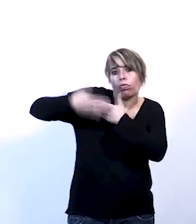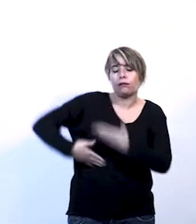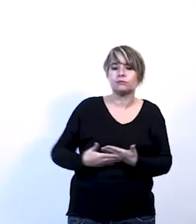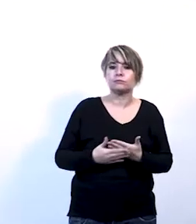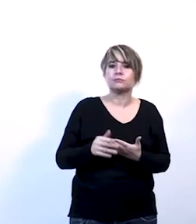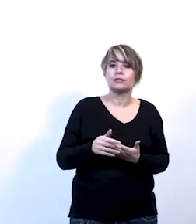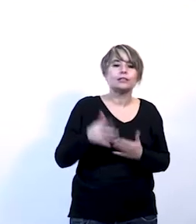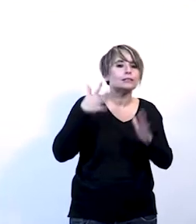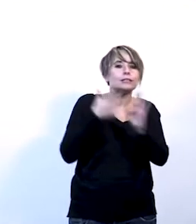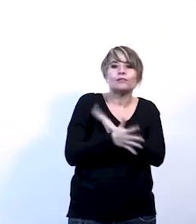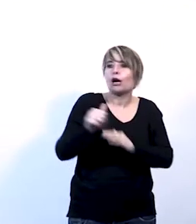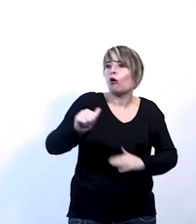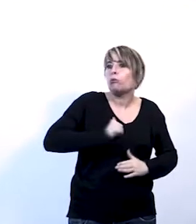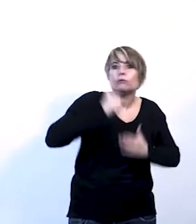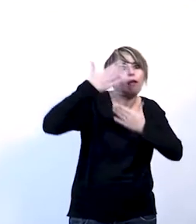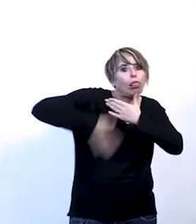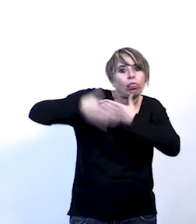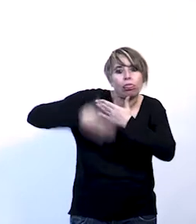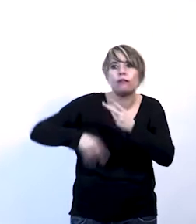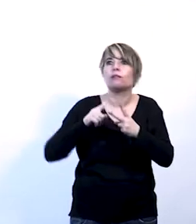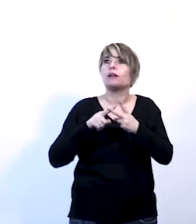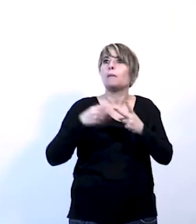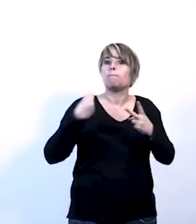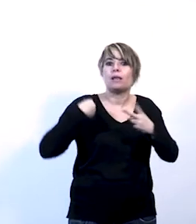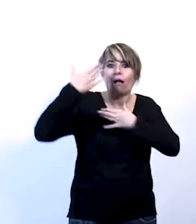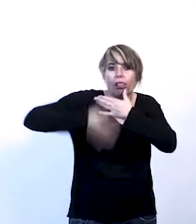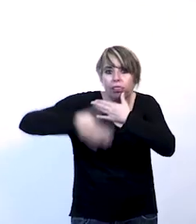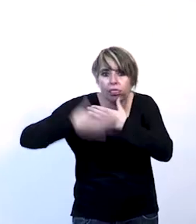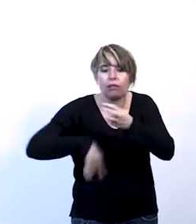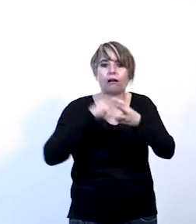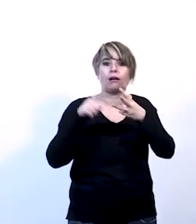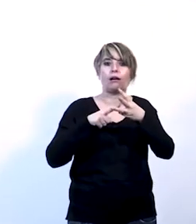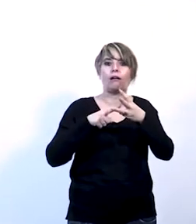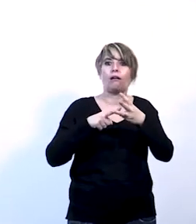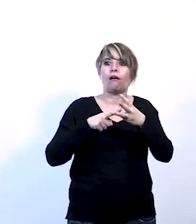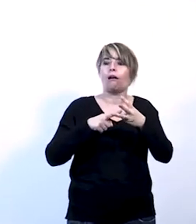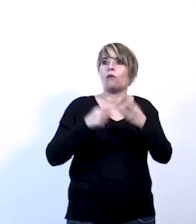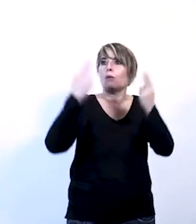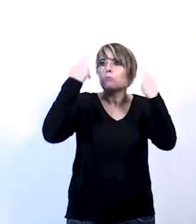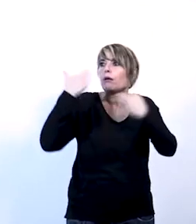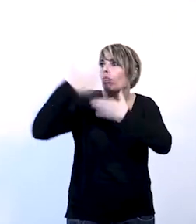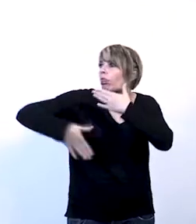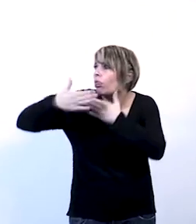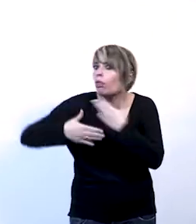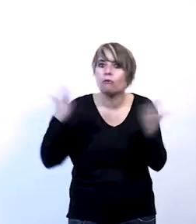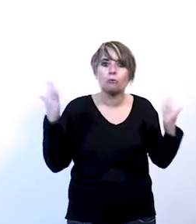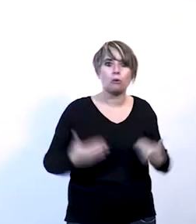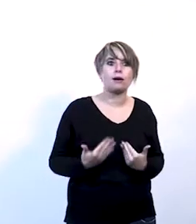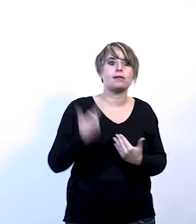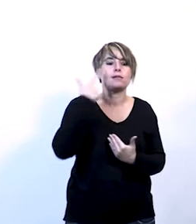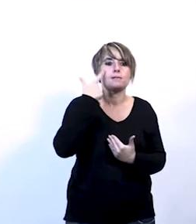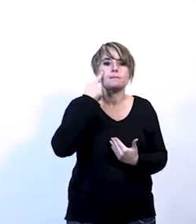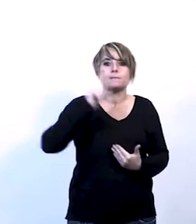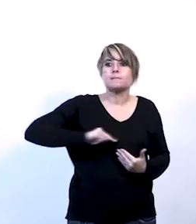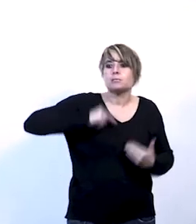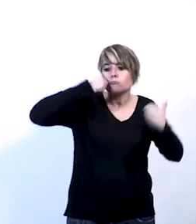Es una escasez de oportunidades, una escasez de vida, una escasez de humanidad, una escasez de